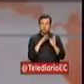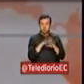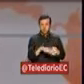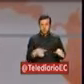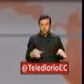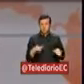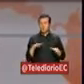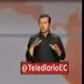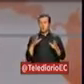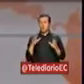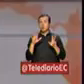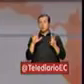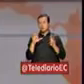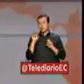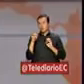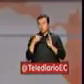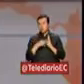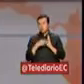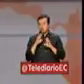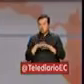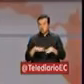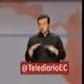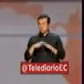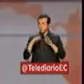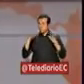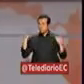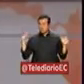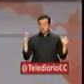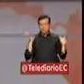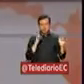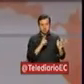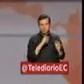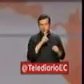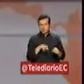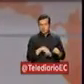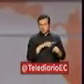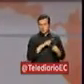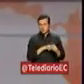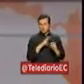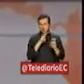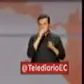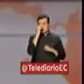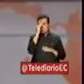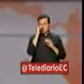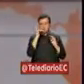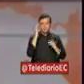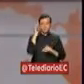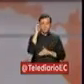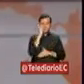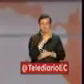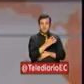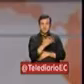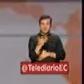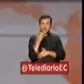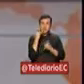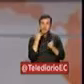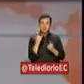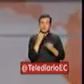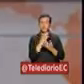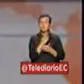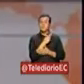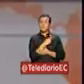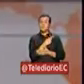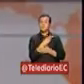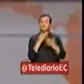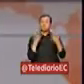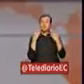y tenemos universidades que tienen 70 mil estudiantes. Esto es como lo normal en términos de educación superior. Lo que pasa ahora en la Universidad de Guayaquil